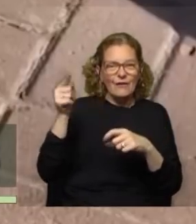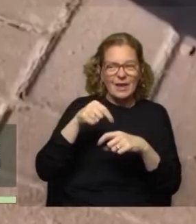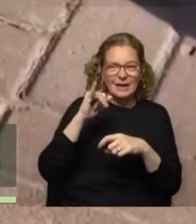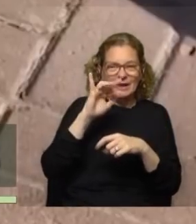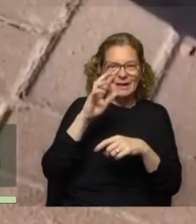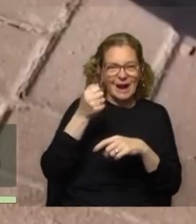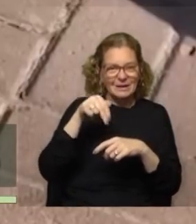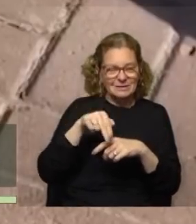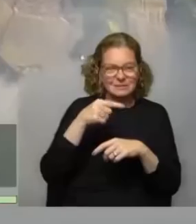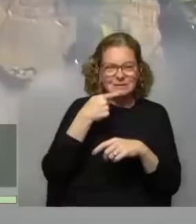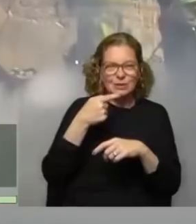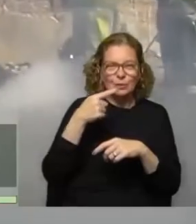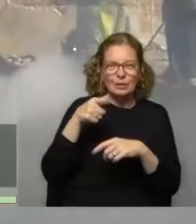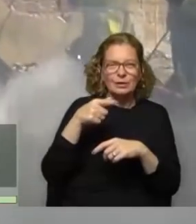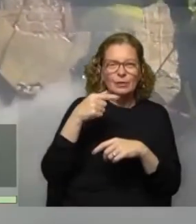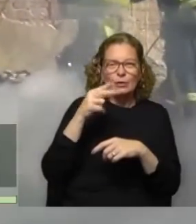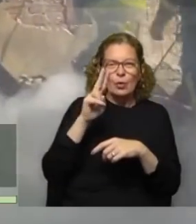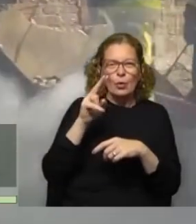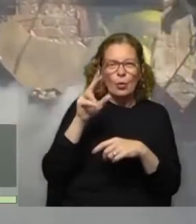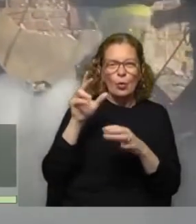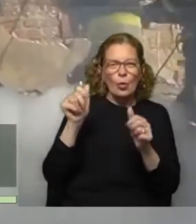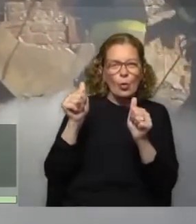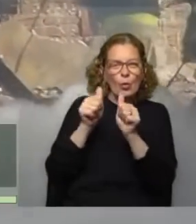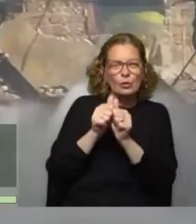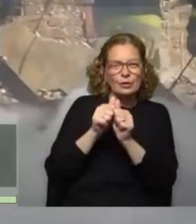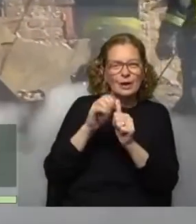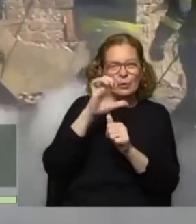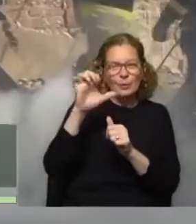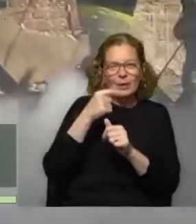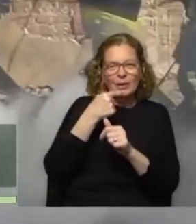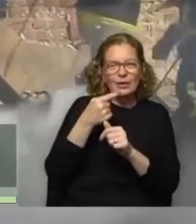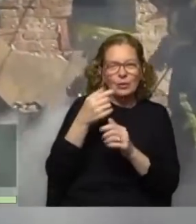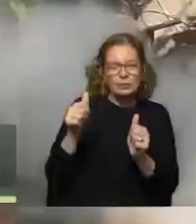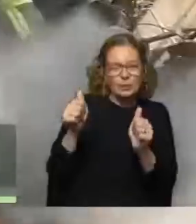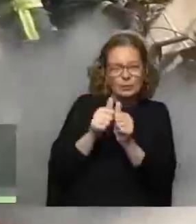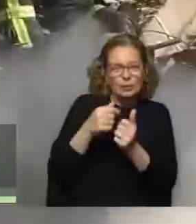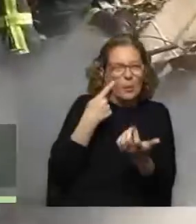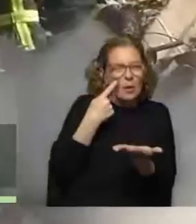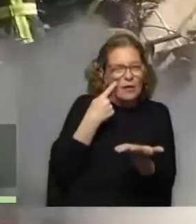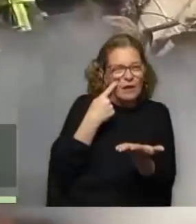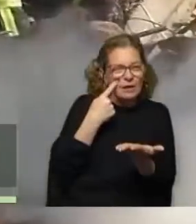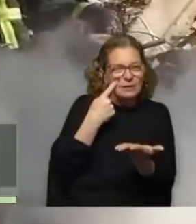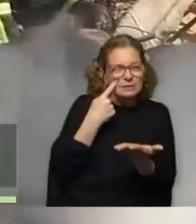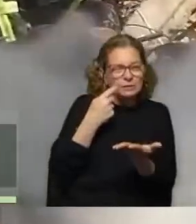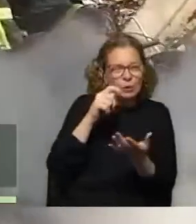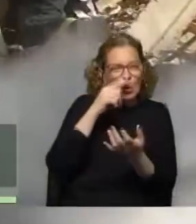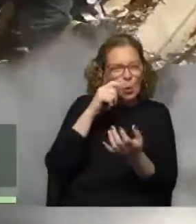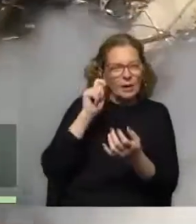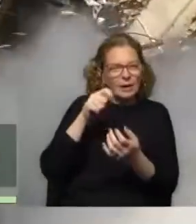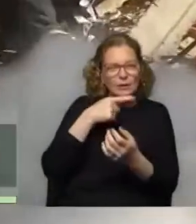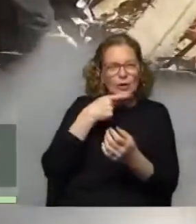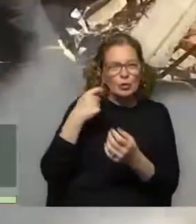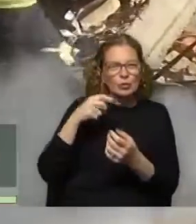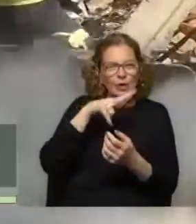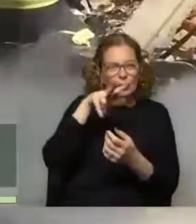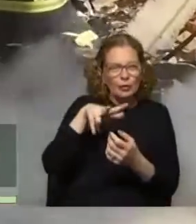alto representante para asuntos exteriores de la Unión Europea yo sepa borrell afirmó que está reuniendo pruebas sobre el uso en Ucrania por parte de Rusia de